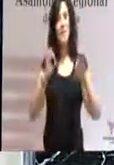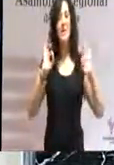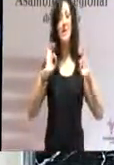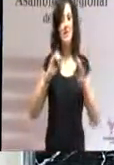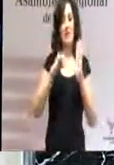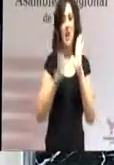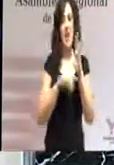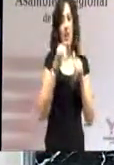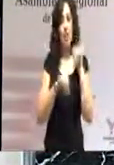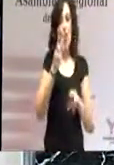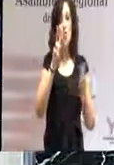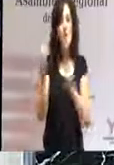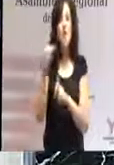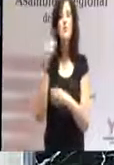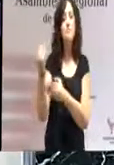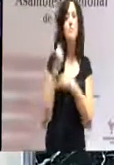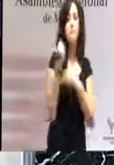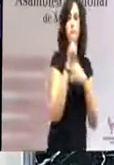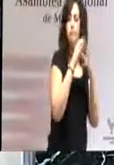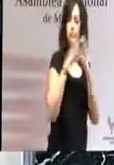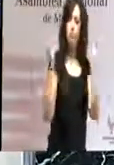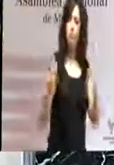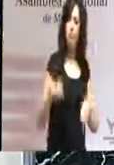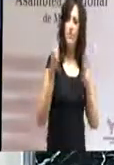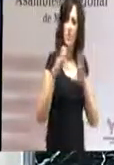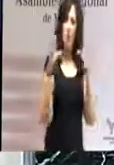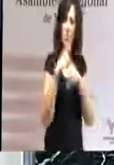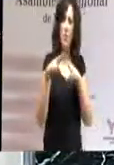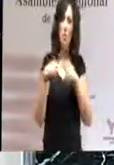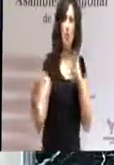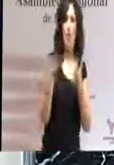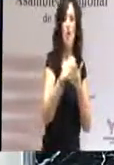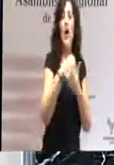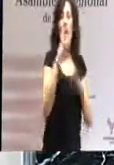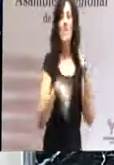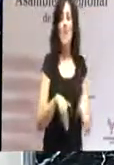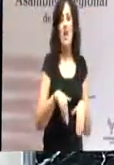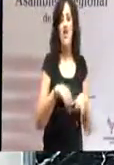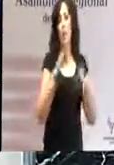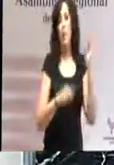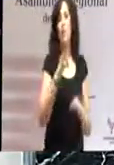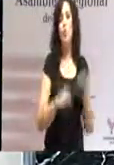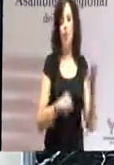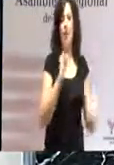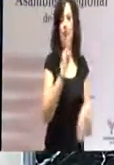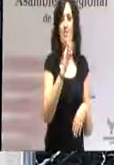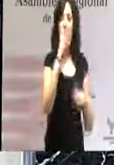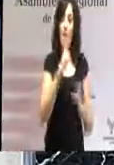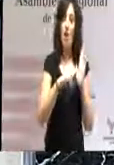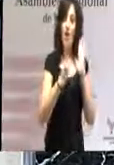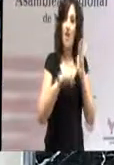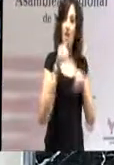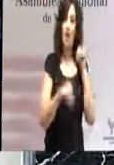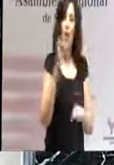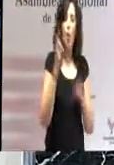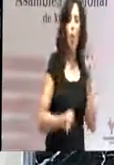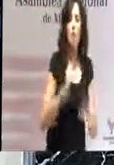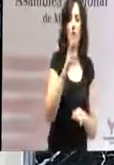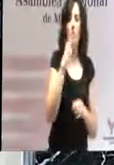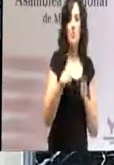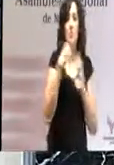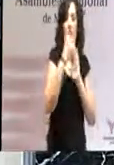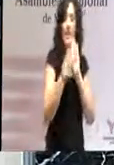grupos políticos que resolvió esta injusticia. Ahora mismo en la región de Murcia ya prima una ley electoral justa bajo el